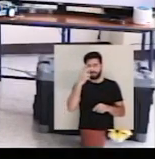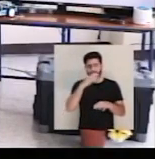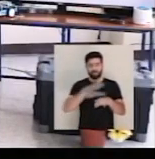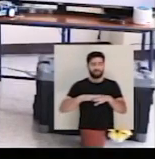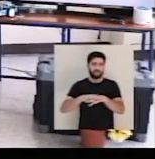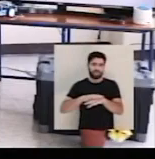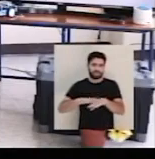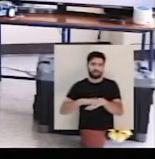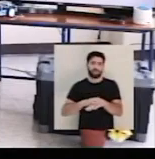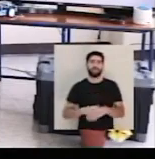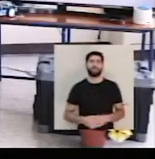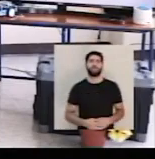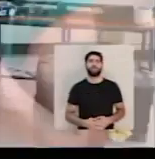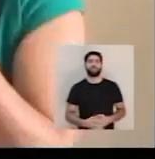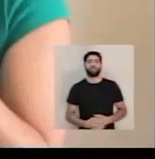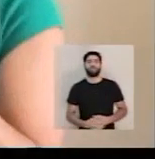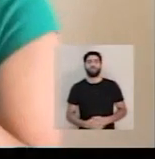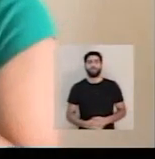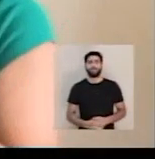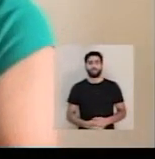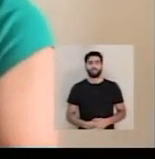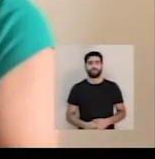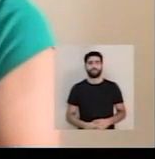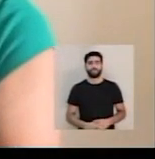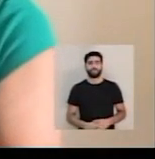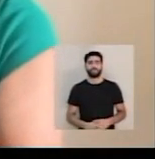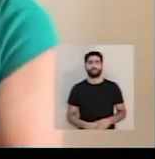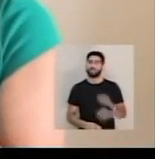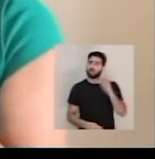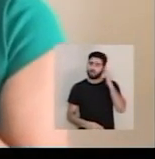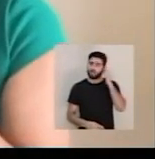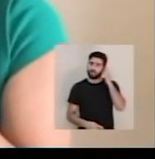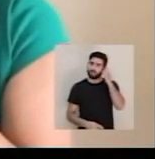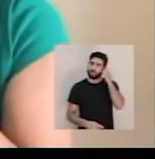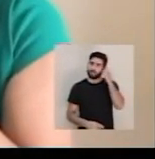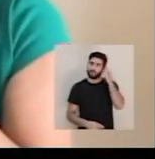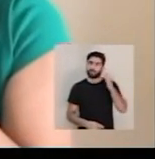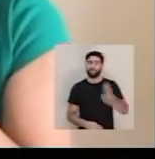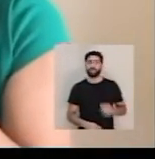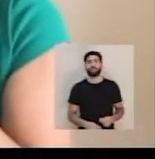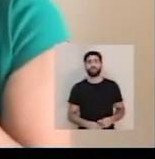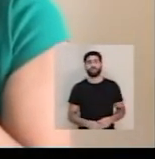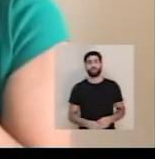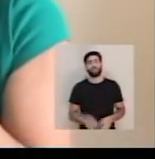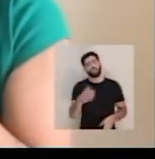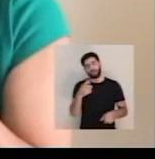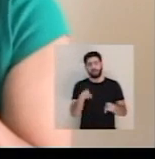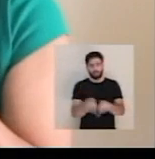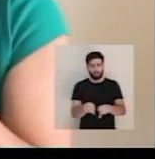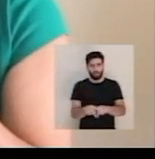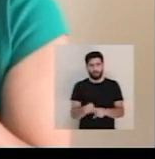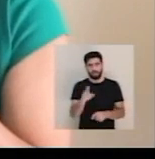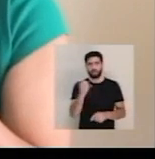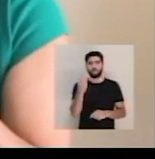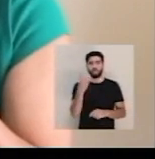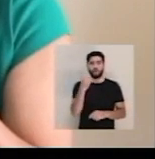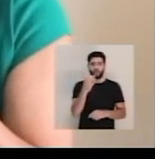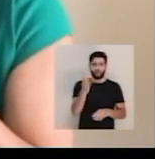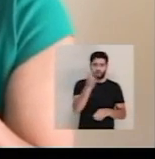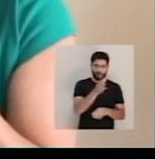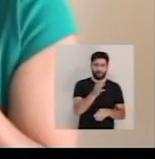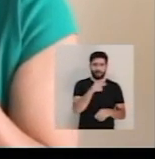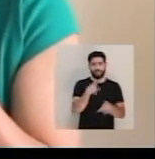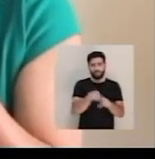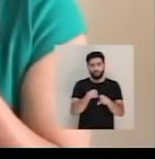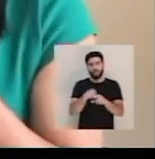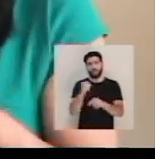resaltado. Además de que está el número 2, está con los puntos y podemos pasar nuestro dedo índice encima